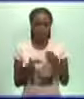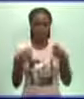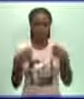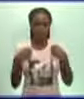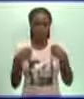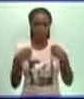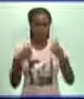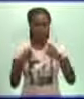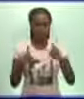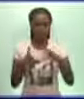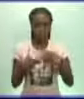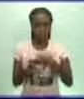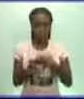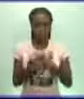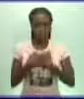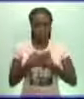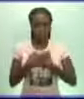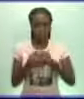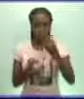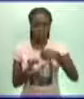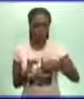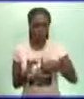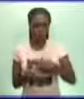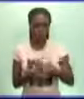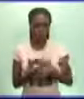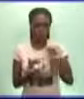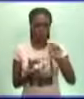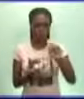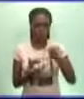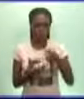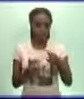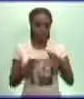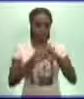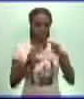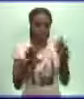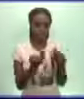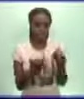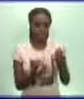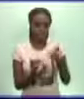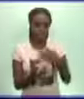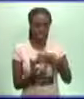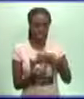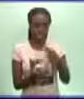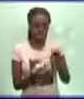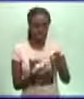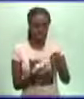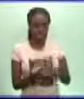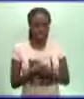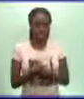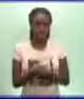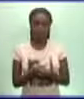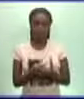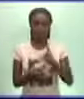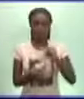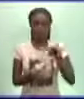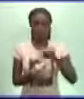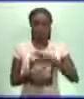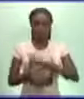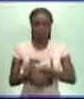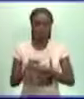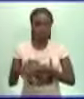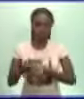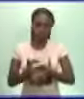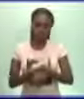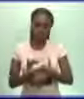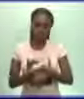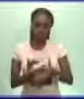por el vestuario representaban el linaje de la familia. No era lo mismo ser esclavo doméstico que ser